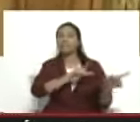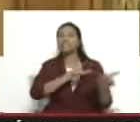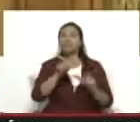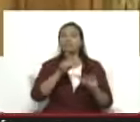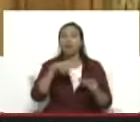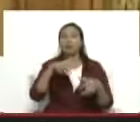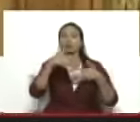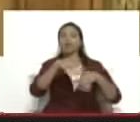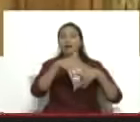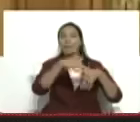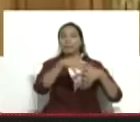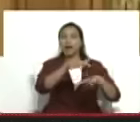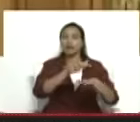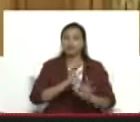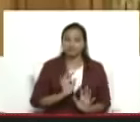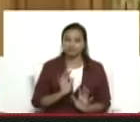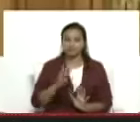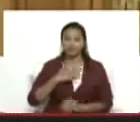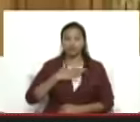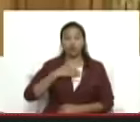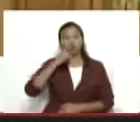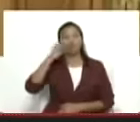voy a decir esto.